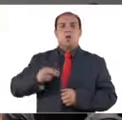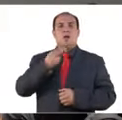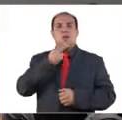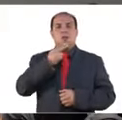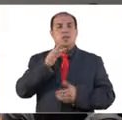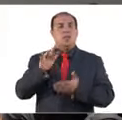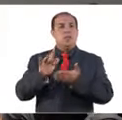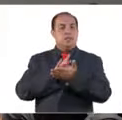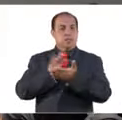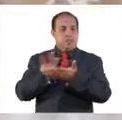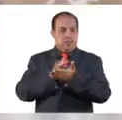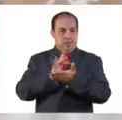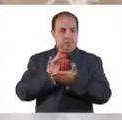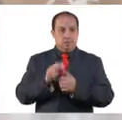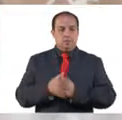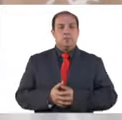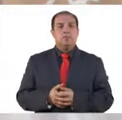tableta.